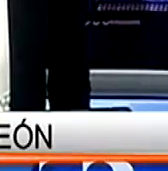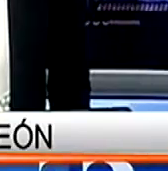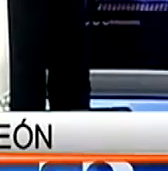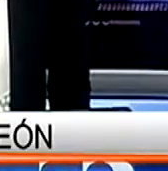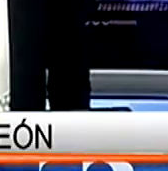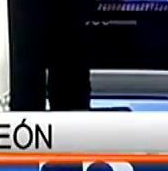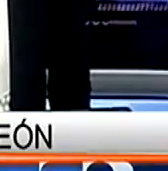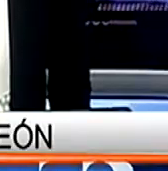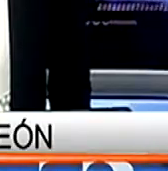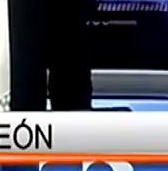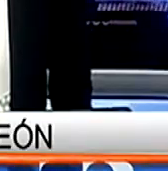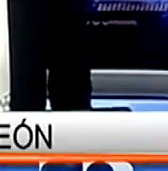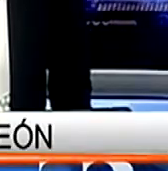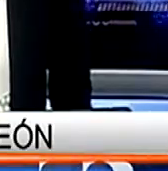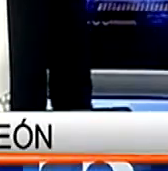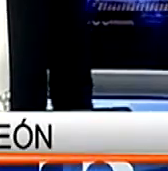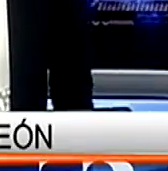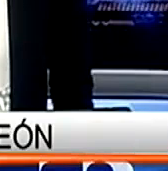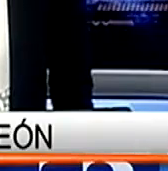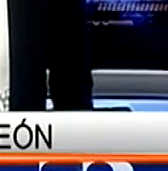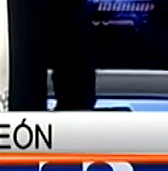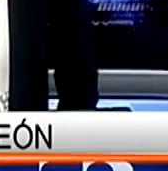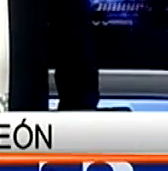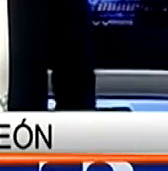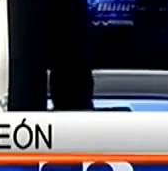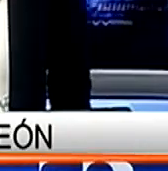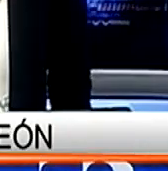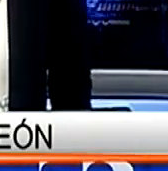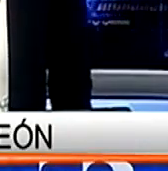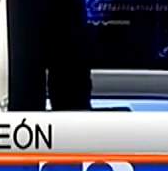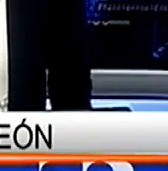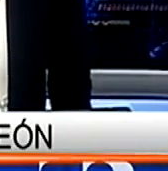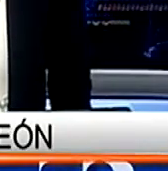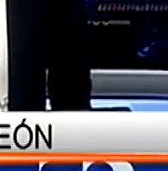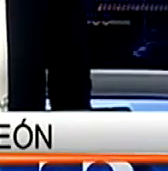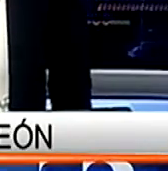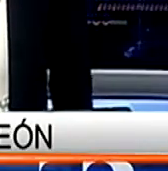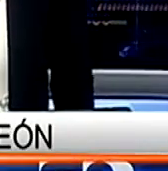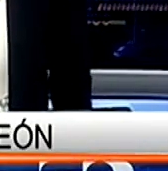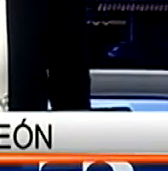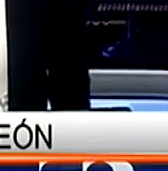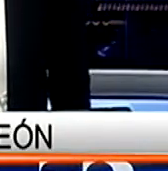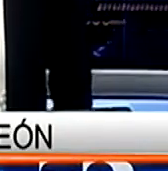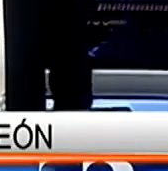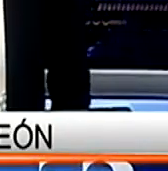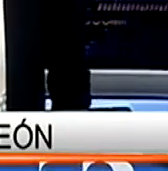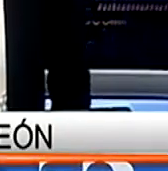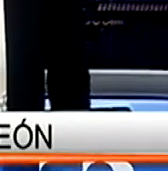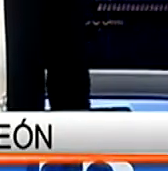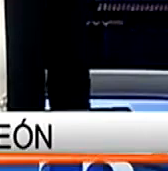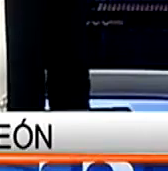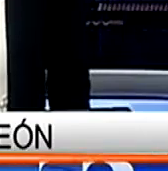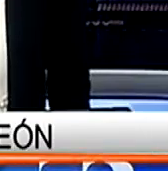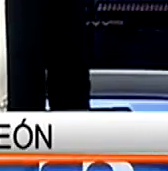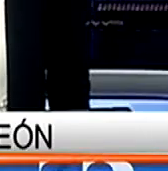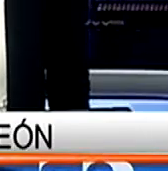dispositivo de rastreo. Hola, Diana. Hola, Víctor, amigos, muy buenas noches. Las investigaciones no avanzan mientras la Fiscalía aún no